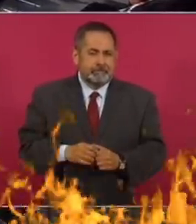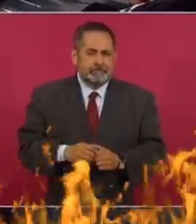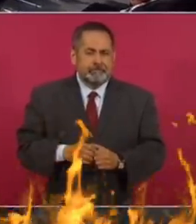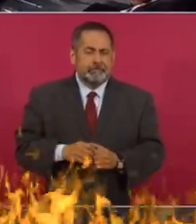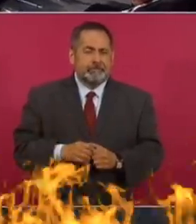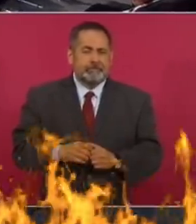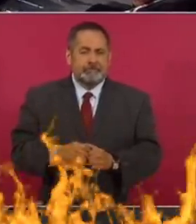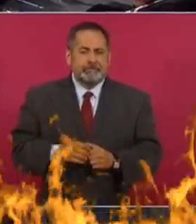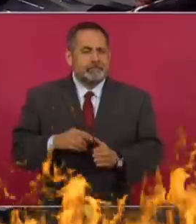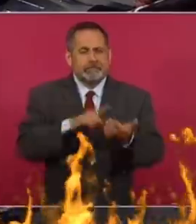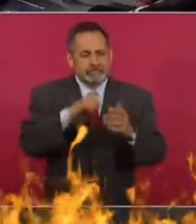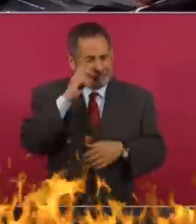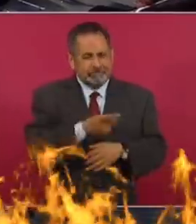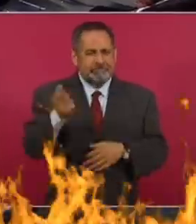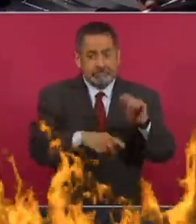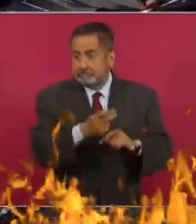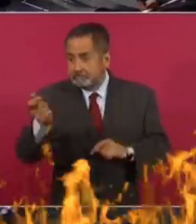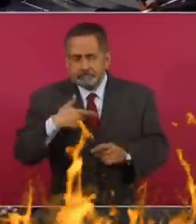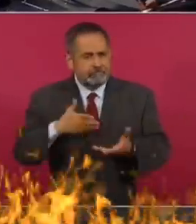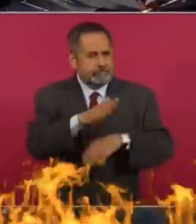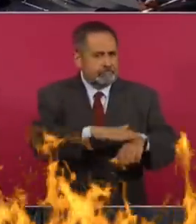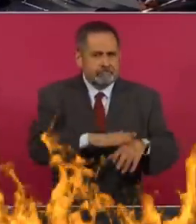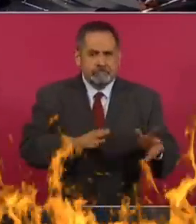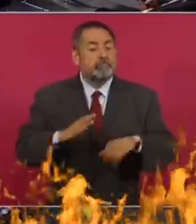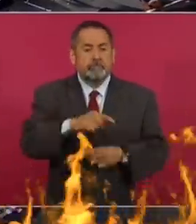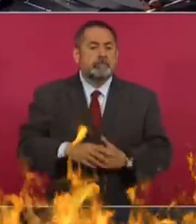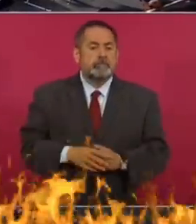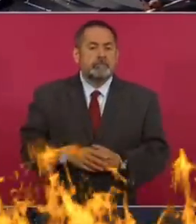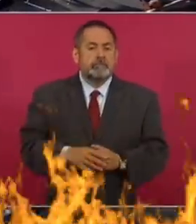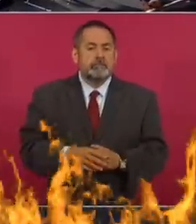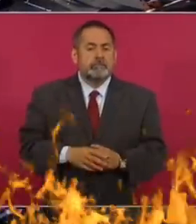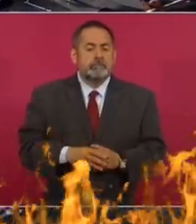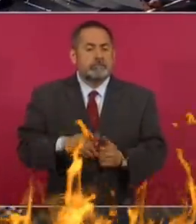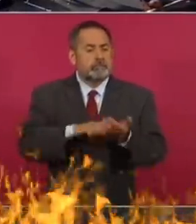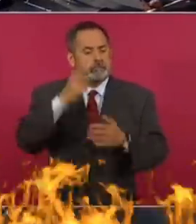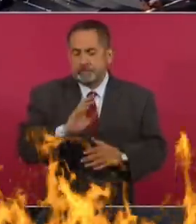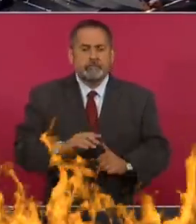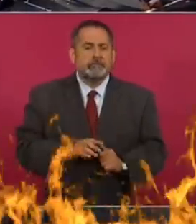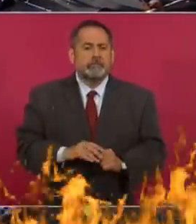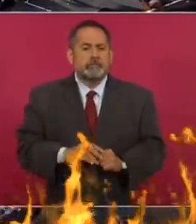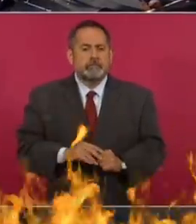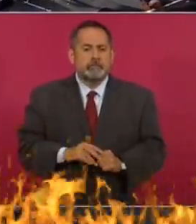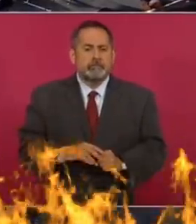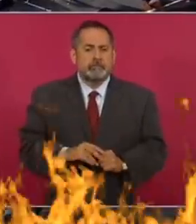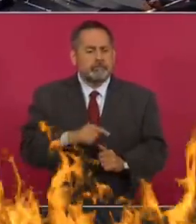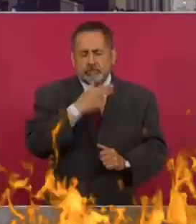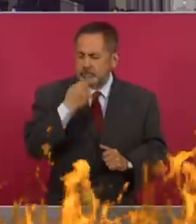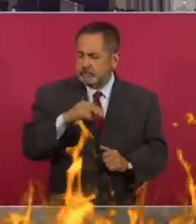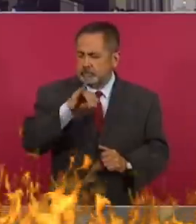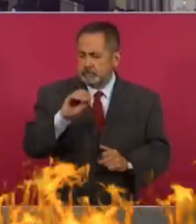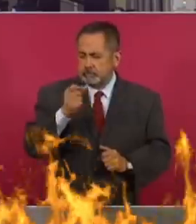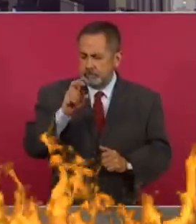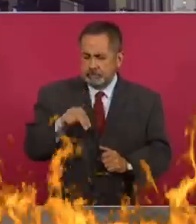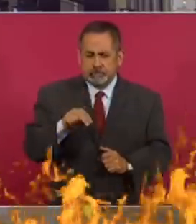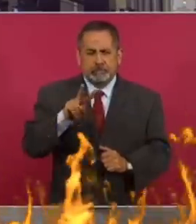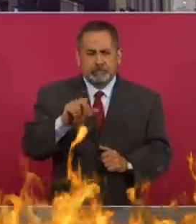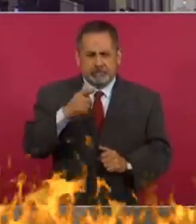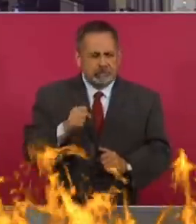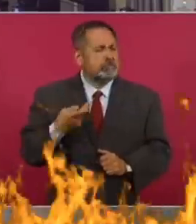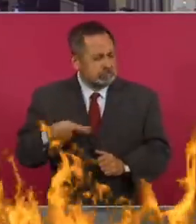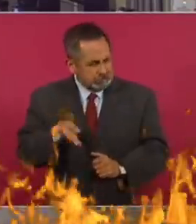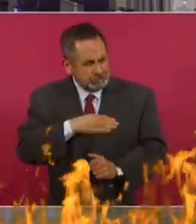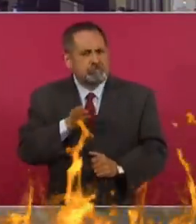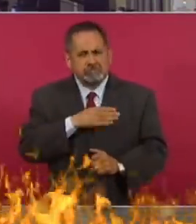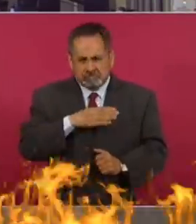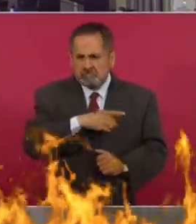sacaron a Carmen Aristegui, porque el dueño de MBS es Joaquín Vargas, ¿no? Una buena